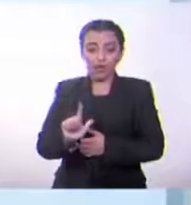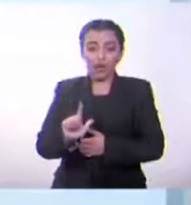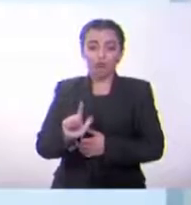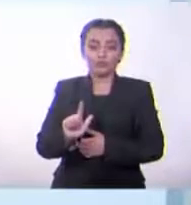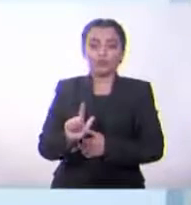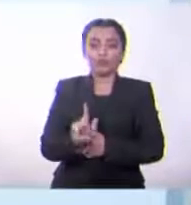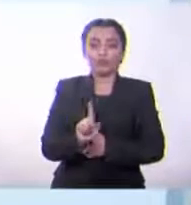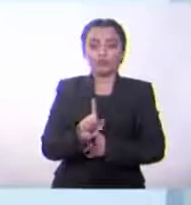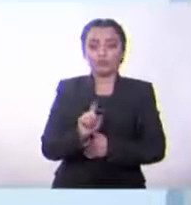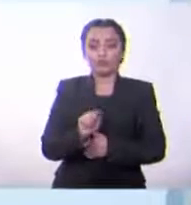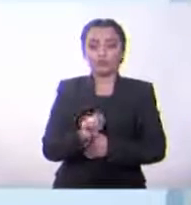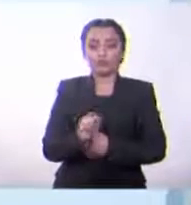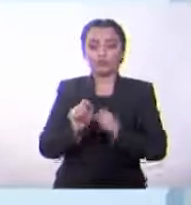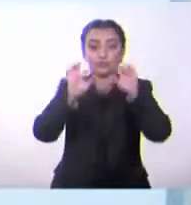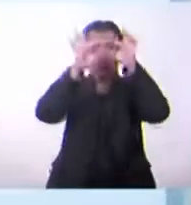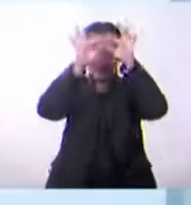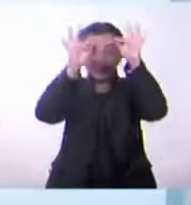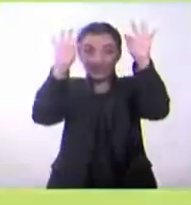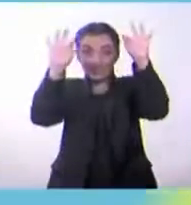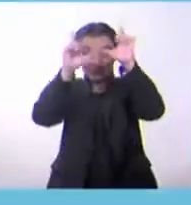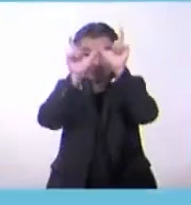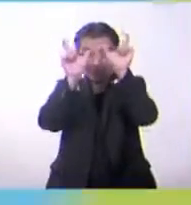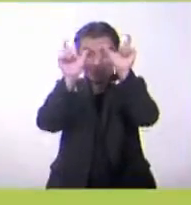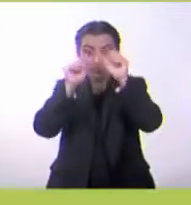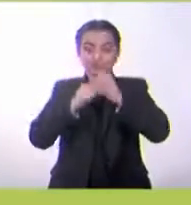del carbonato de calcio.